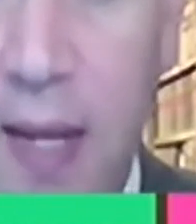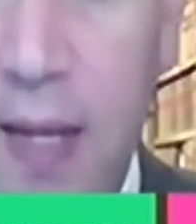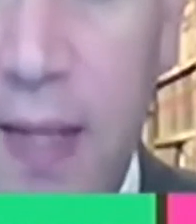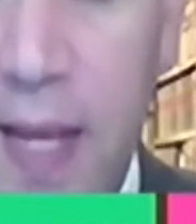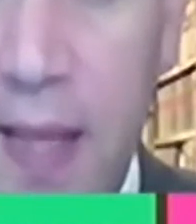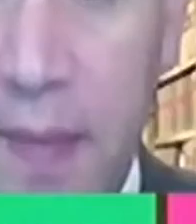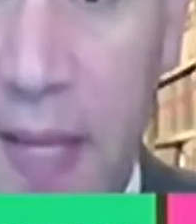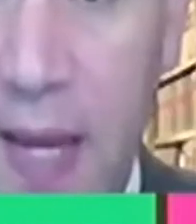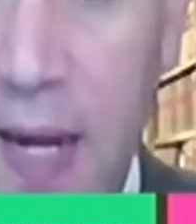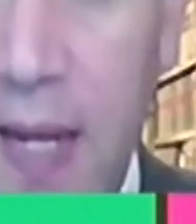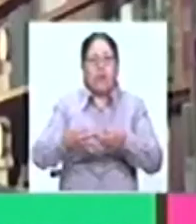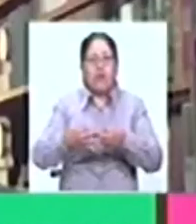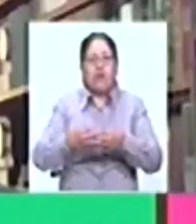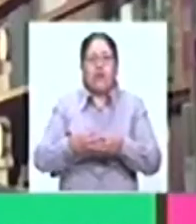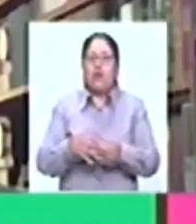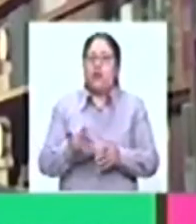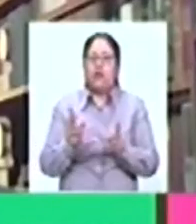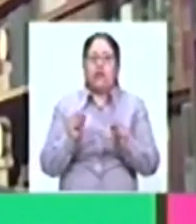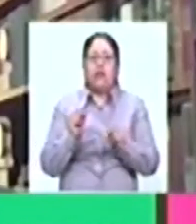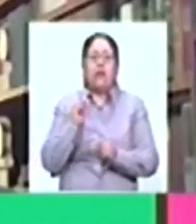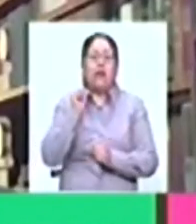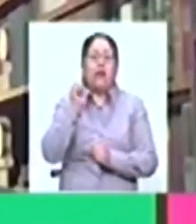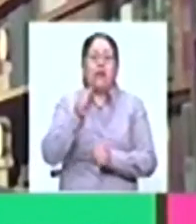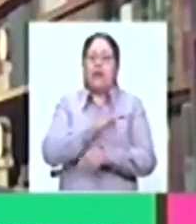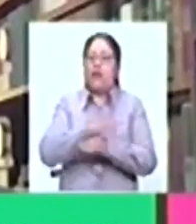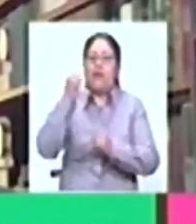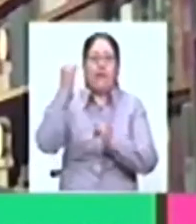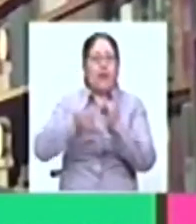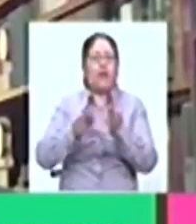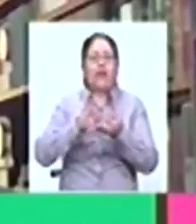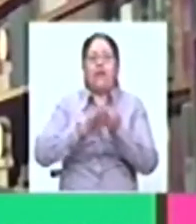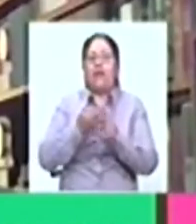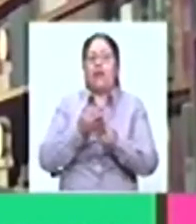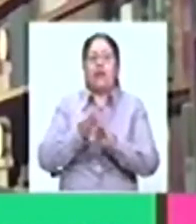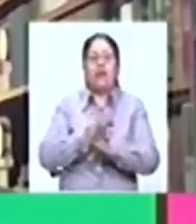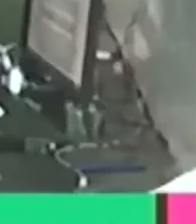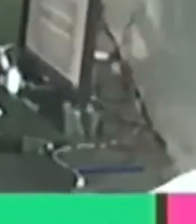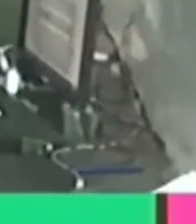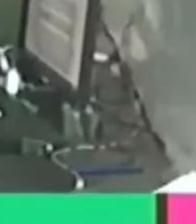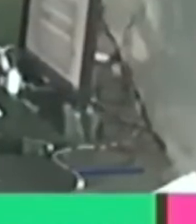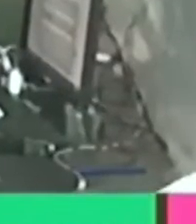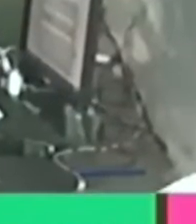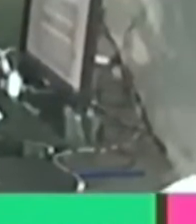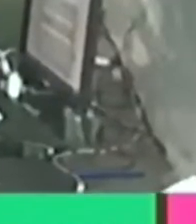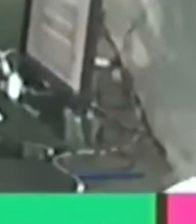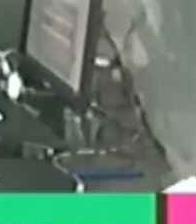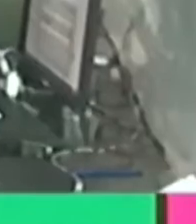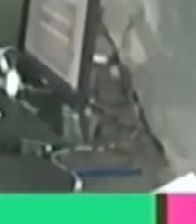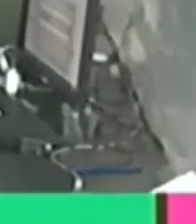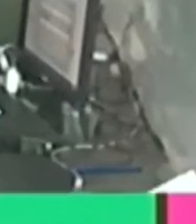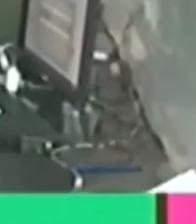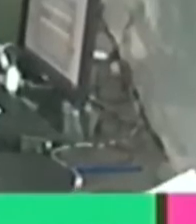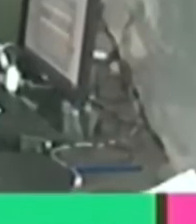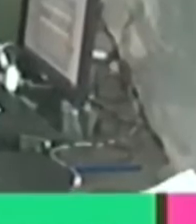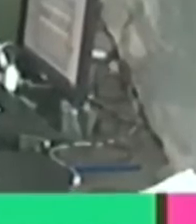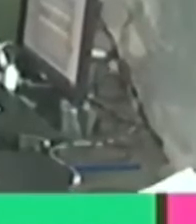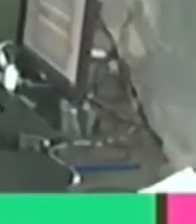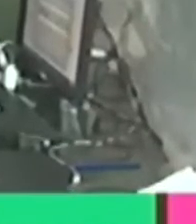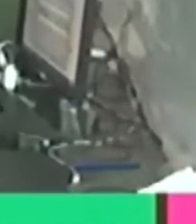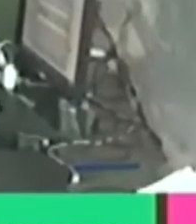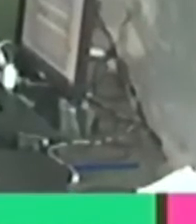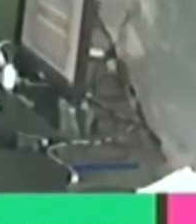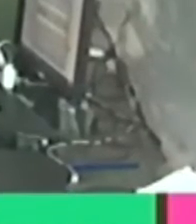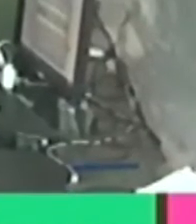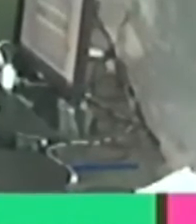una manera el día de mañana es la última jornada para que se puedan escribir las personas que deben